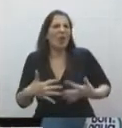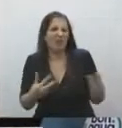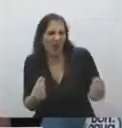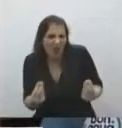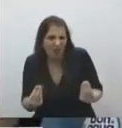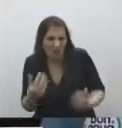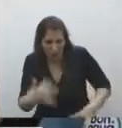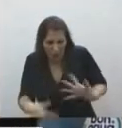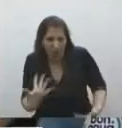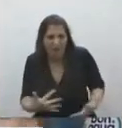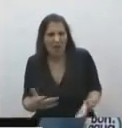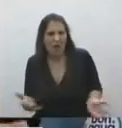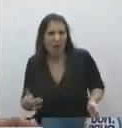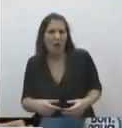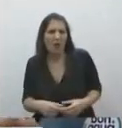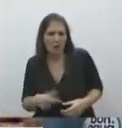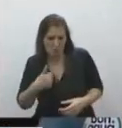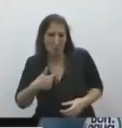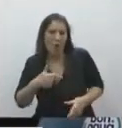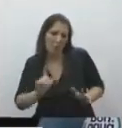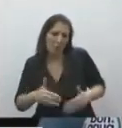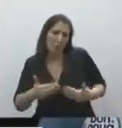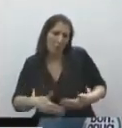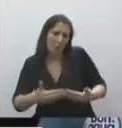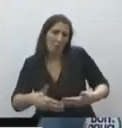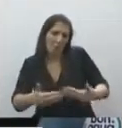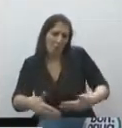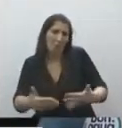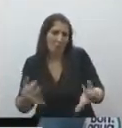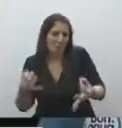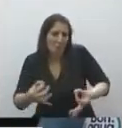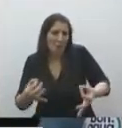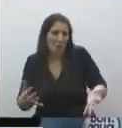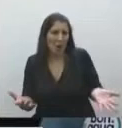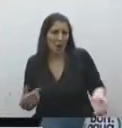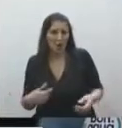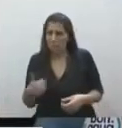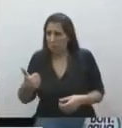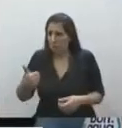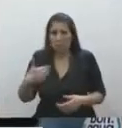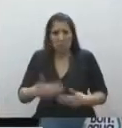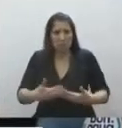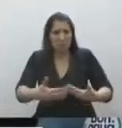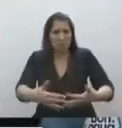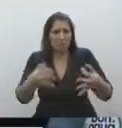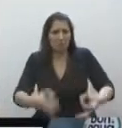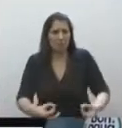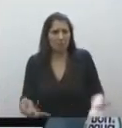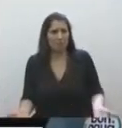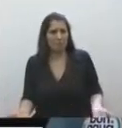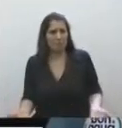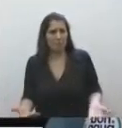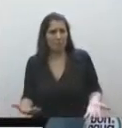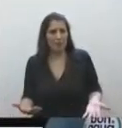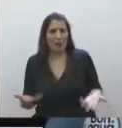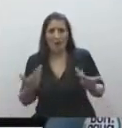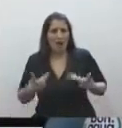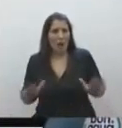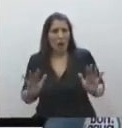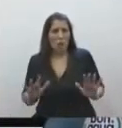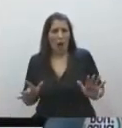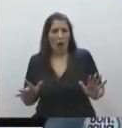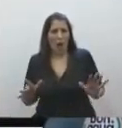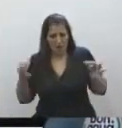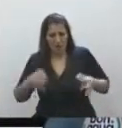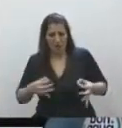la venta de las pastillas abortivas, que ya vienen directamente listas para el aborto. Primero se